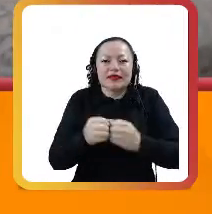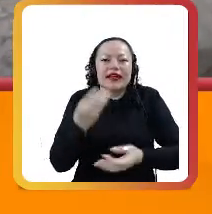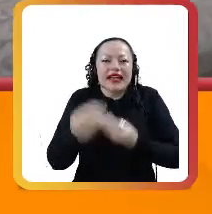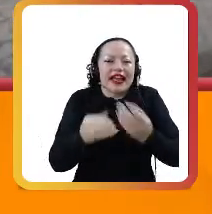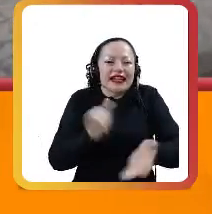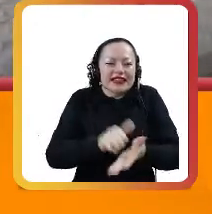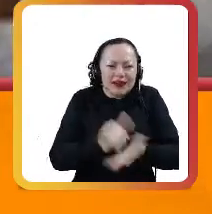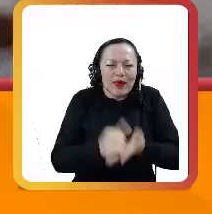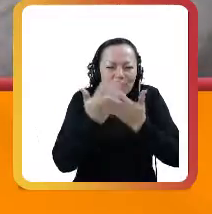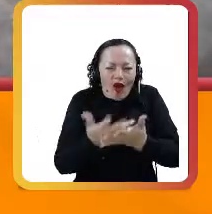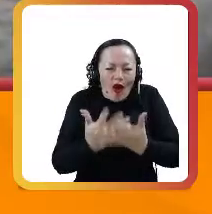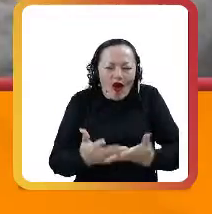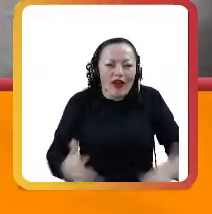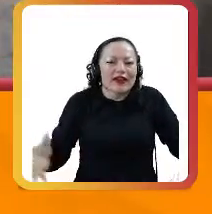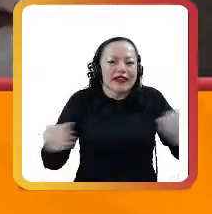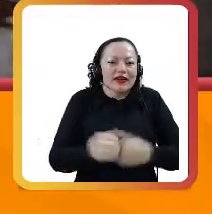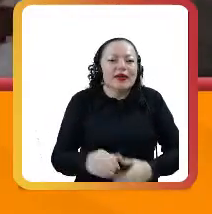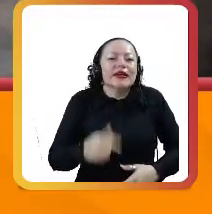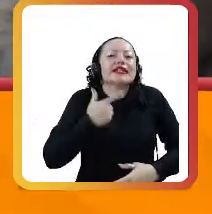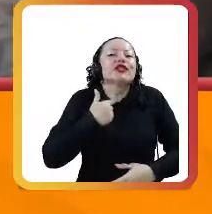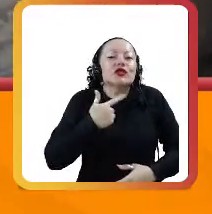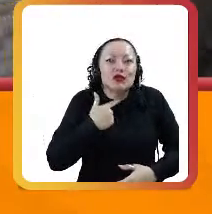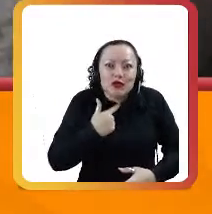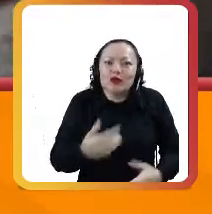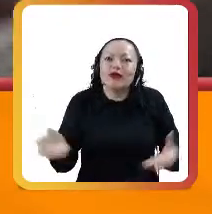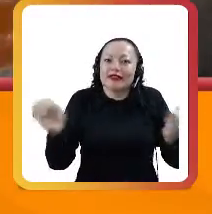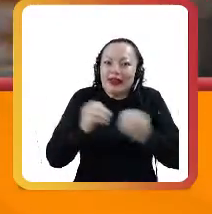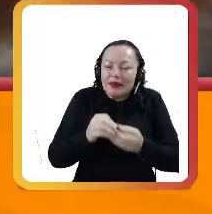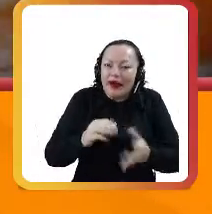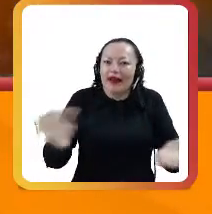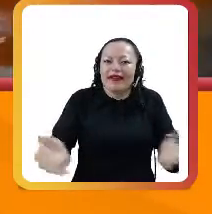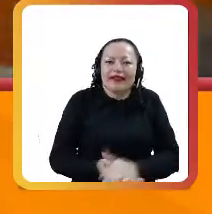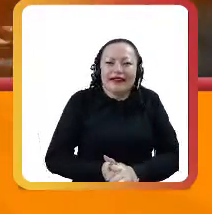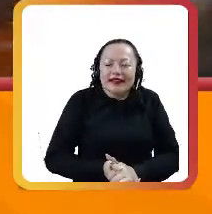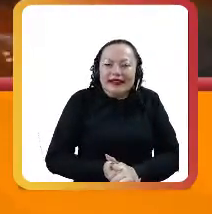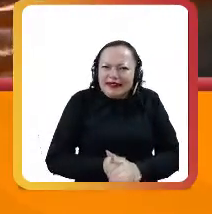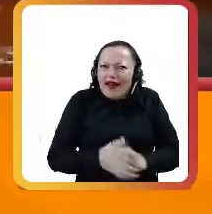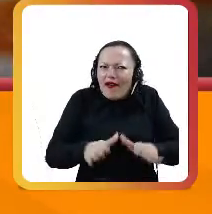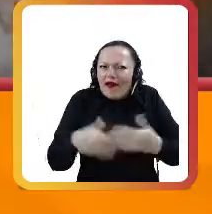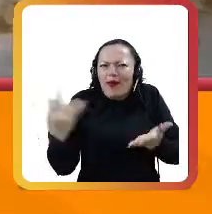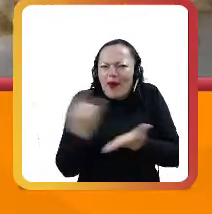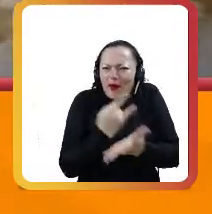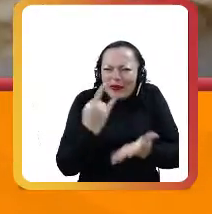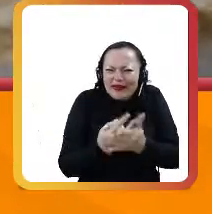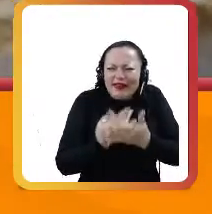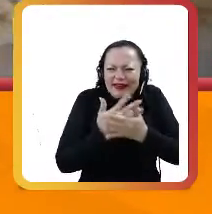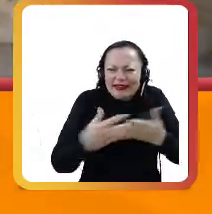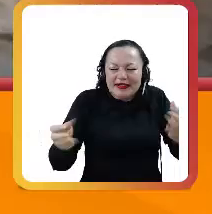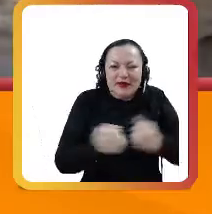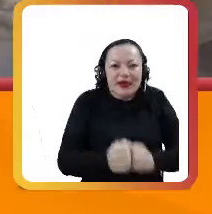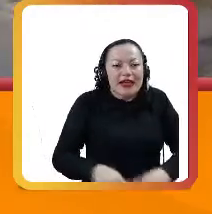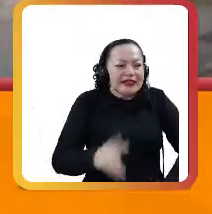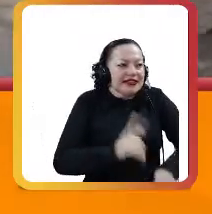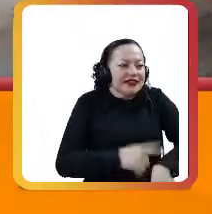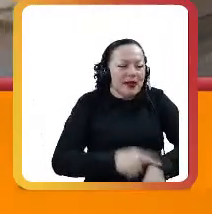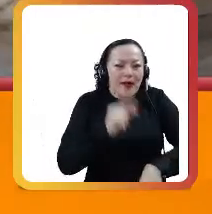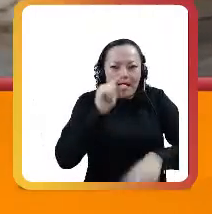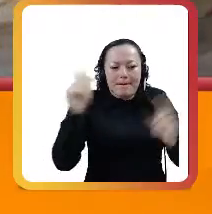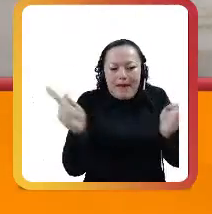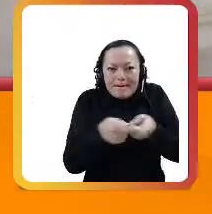este tipo de cosas nos entretiene, hace que utilicemos de una manera productiva el tiempo. Y